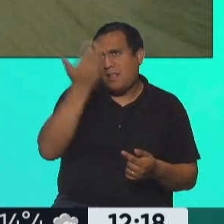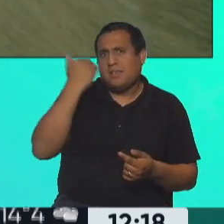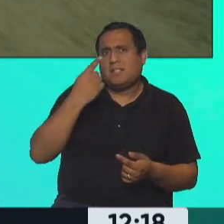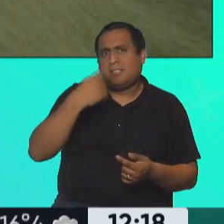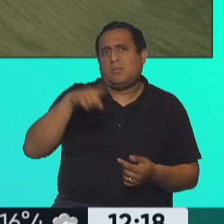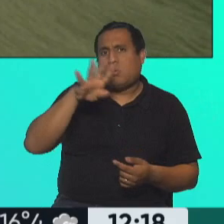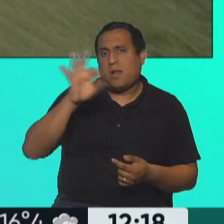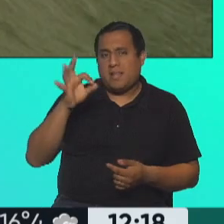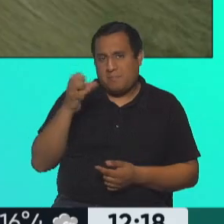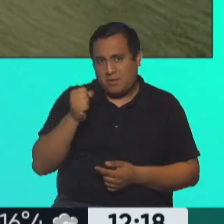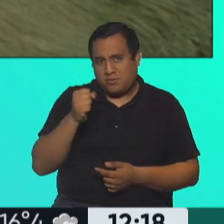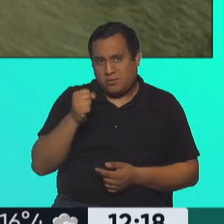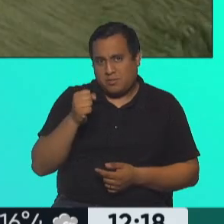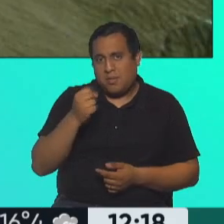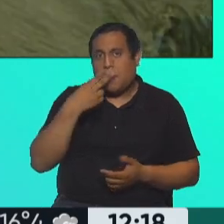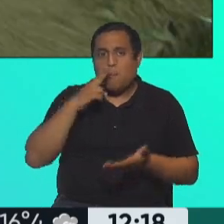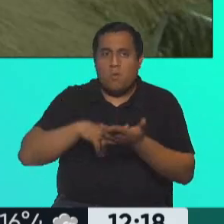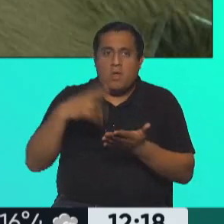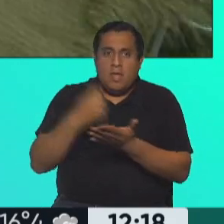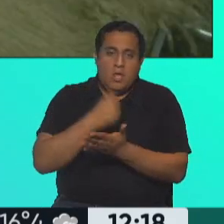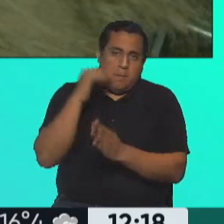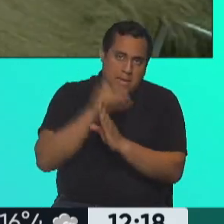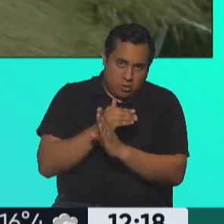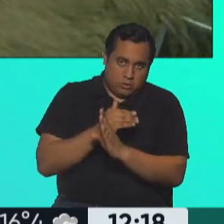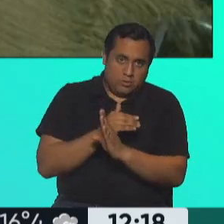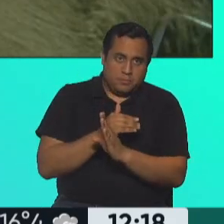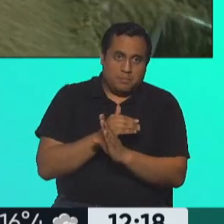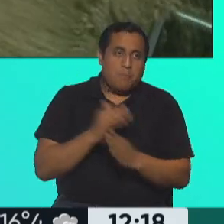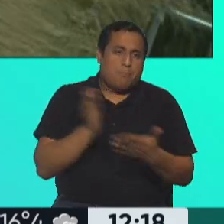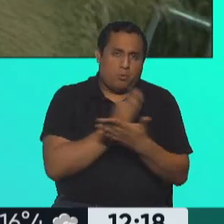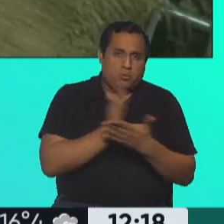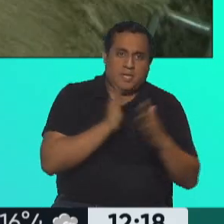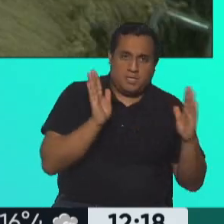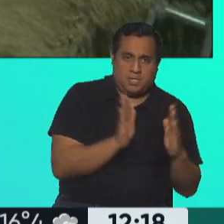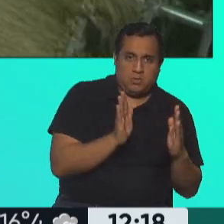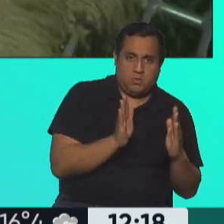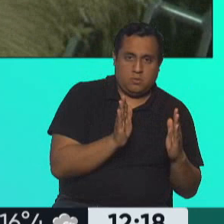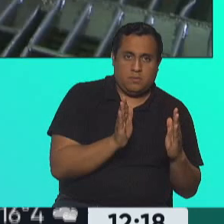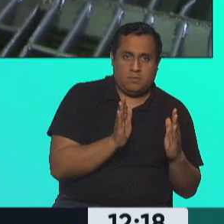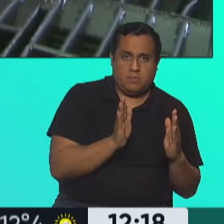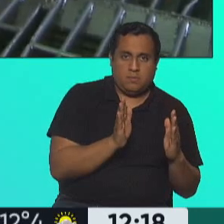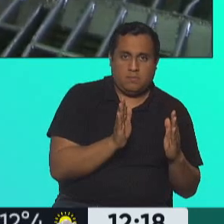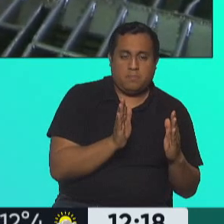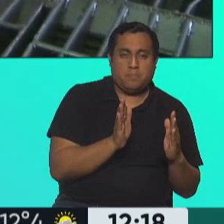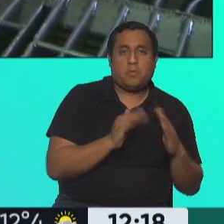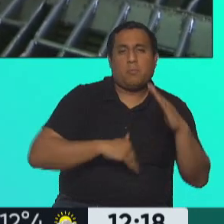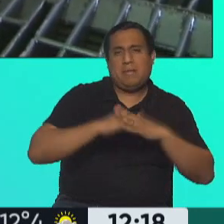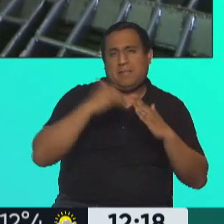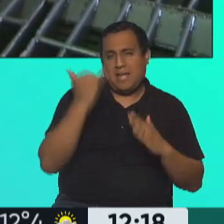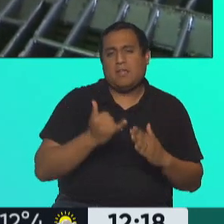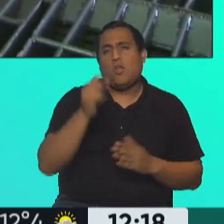menos las retenciones. Estos los pequeños productores. Los pequeños productores. Se le pone un límite, hasta